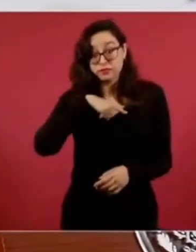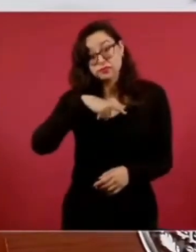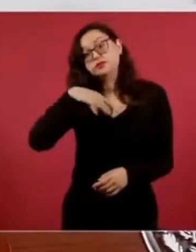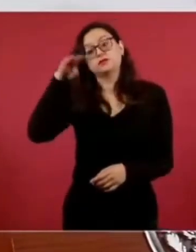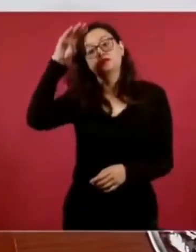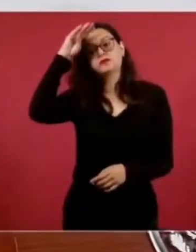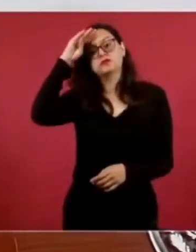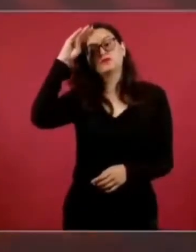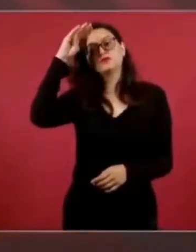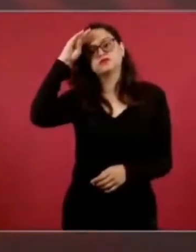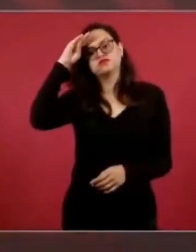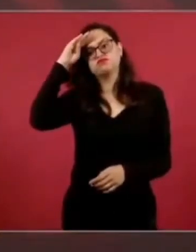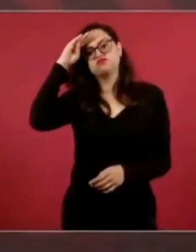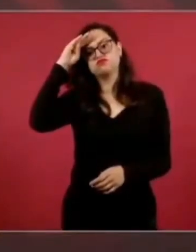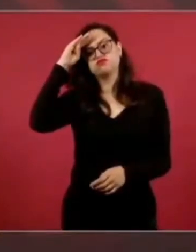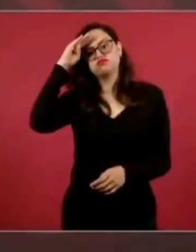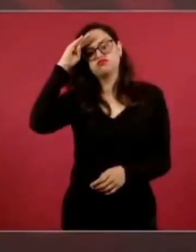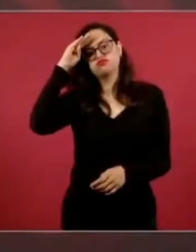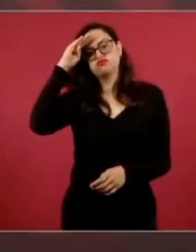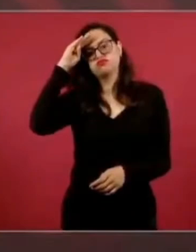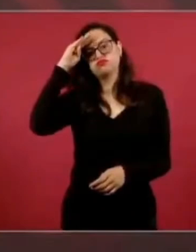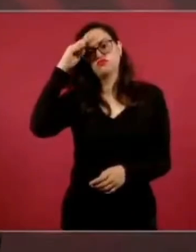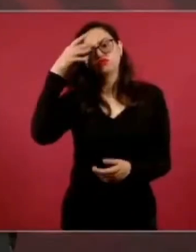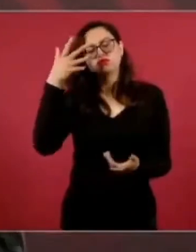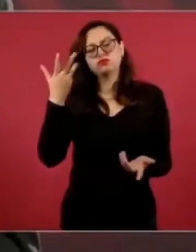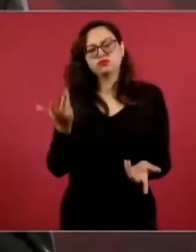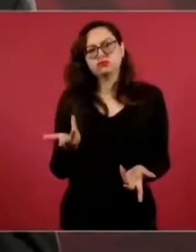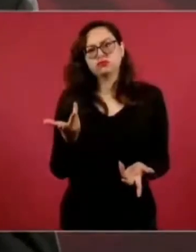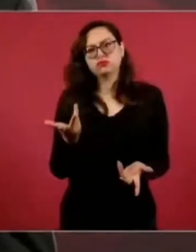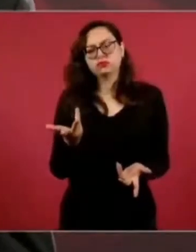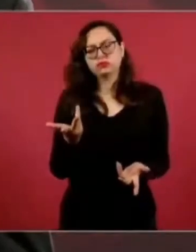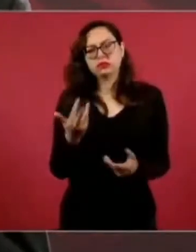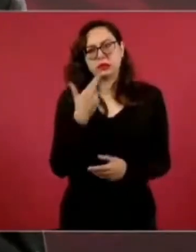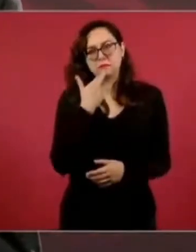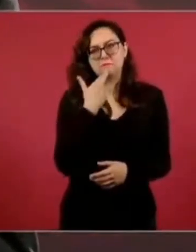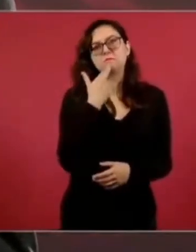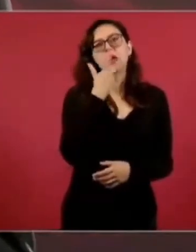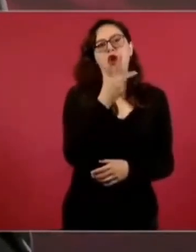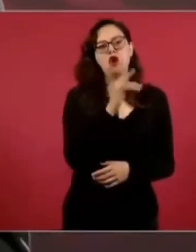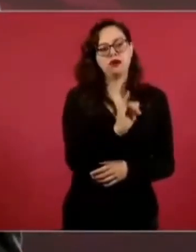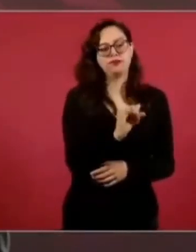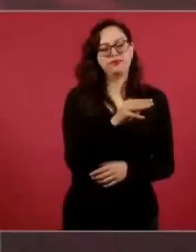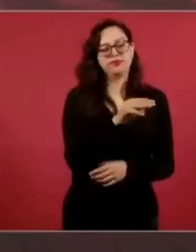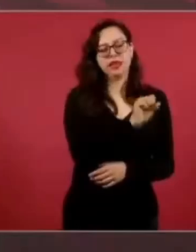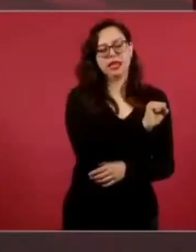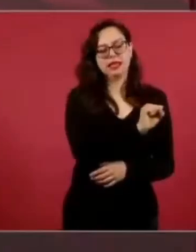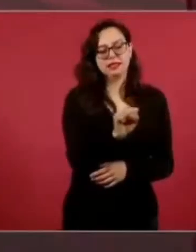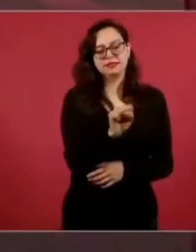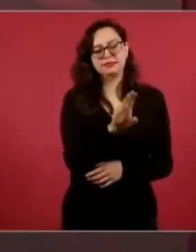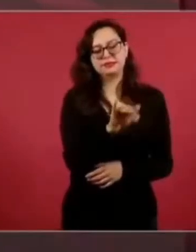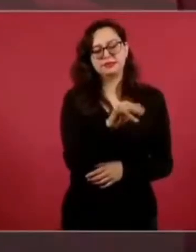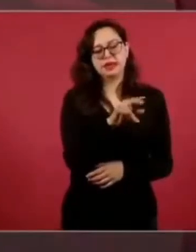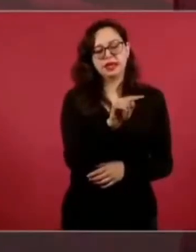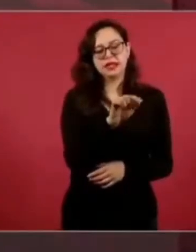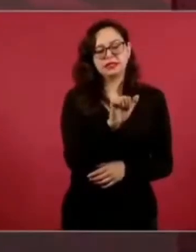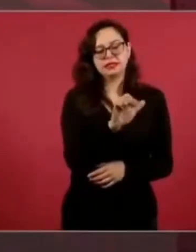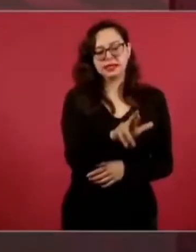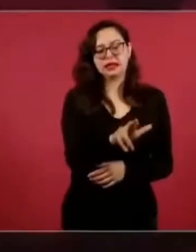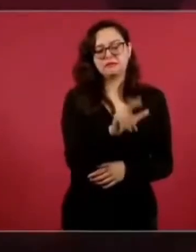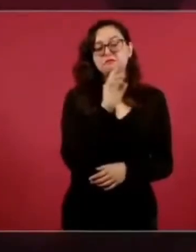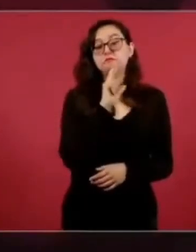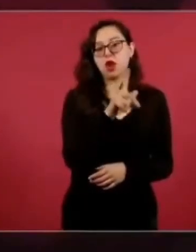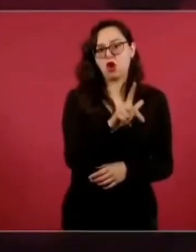del IMSS Bienestar, porque yo traía la experiencia. Yo fui director del Instituto Nacional